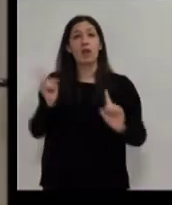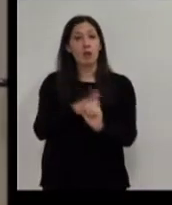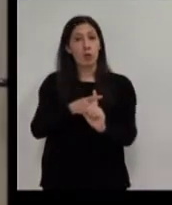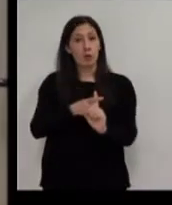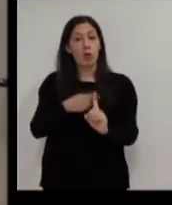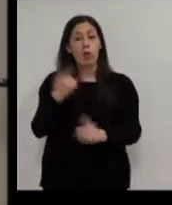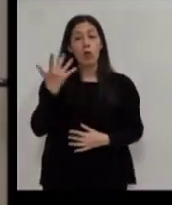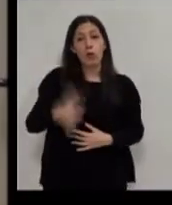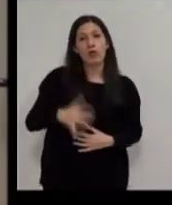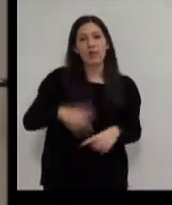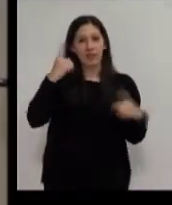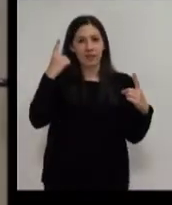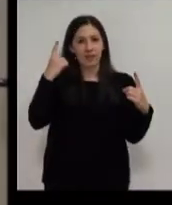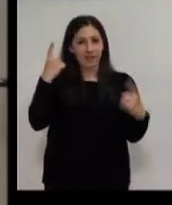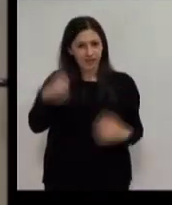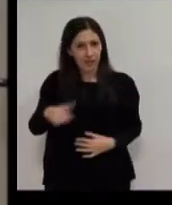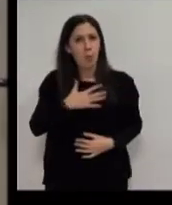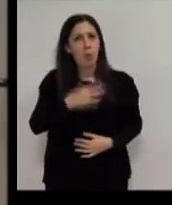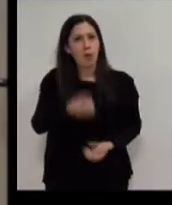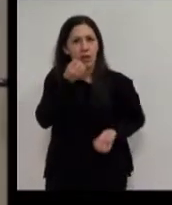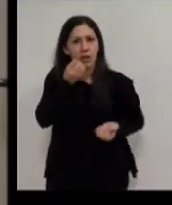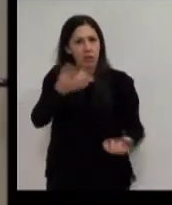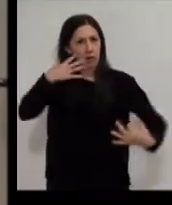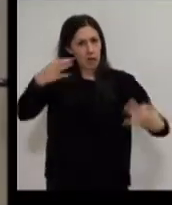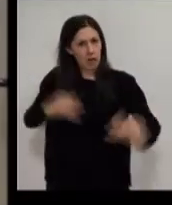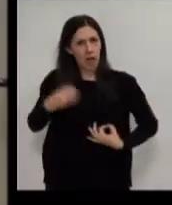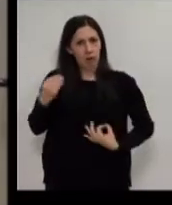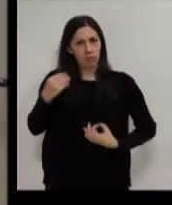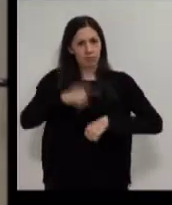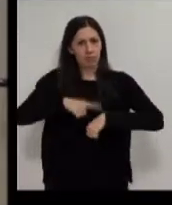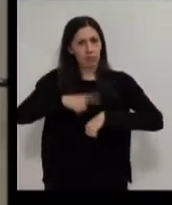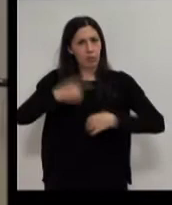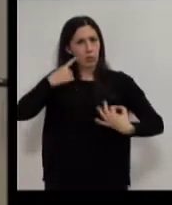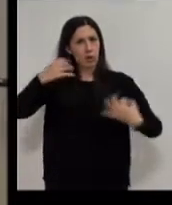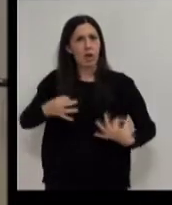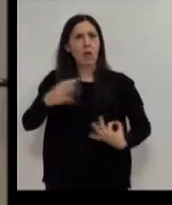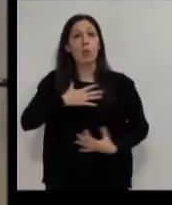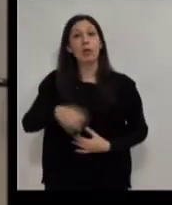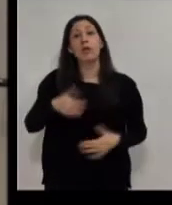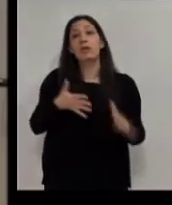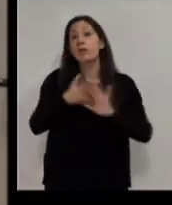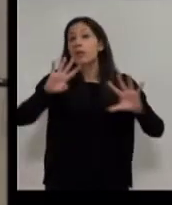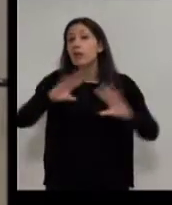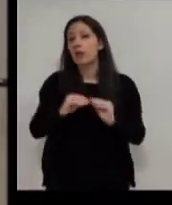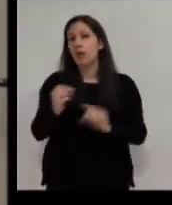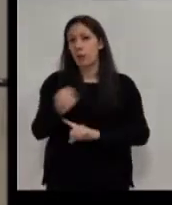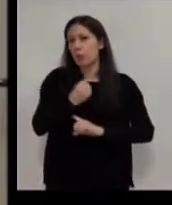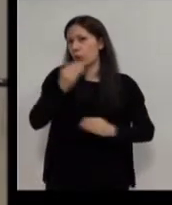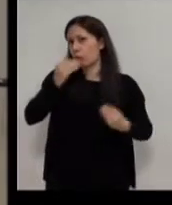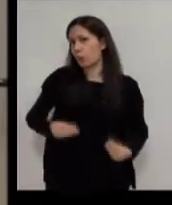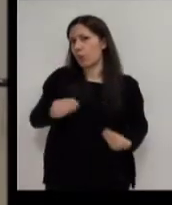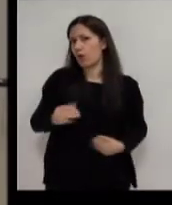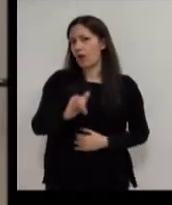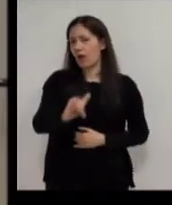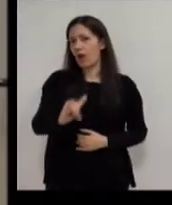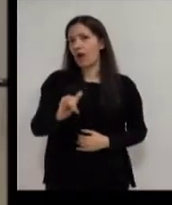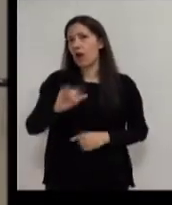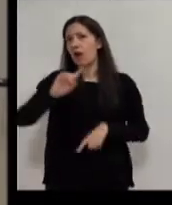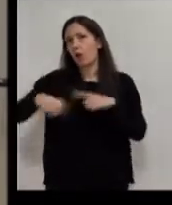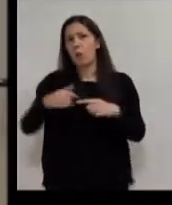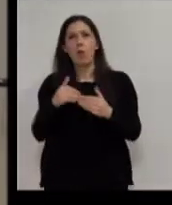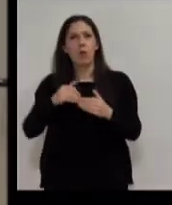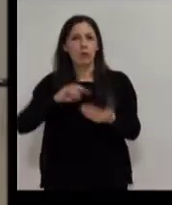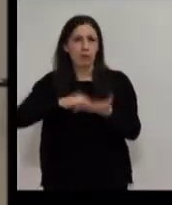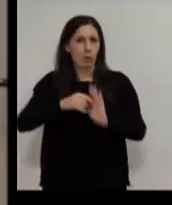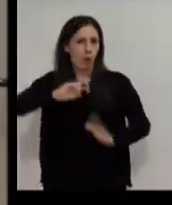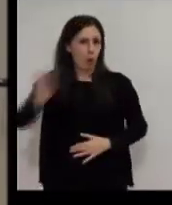sistemas de geoposicionamiento, pues claro, sabemos dónde están y podemos informar verazmente en tiempo real. Esto es un apoyo muy bueno que